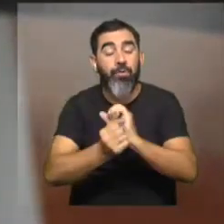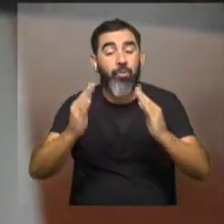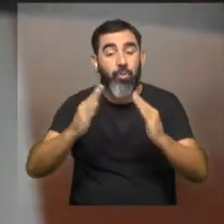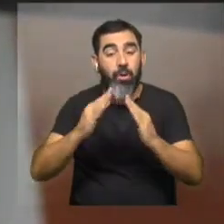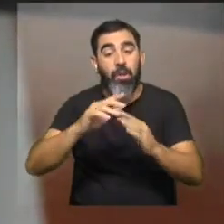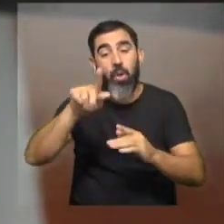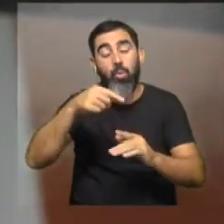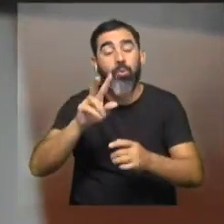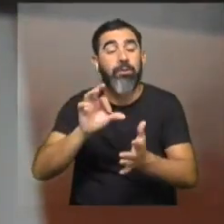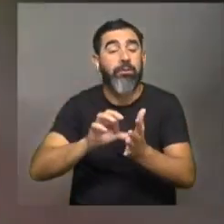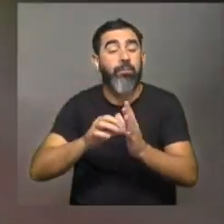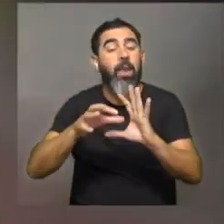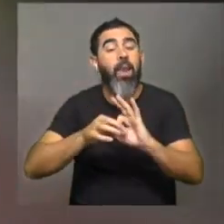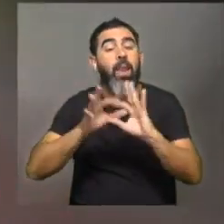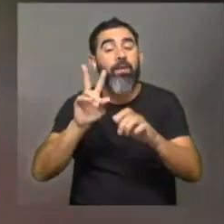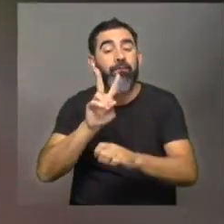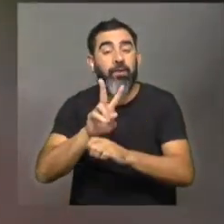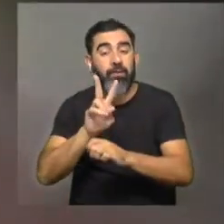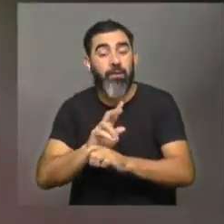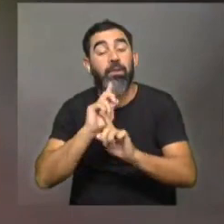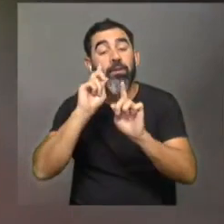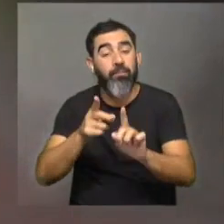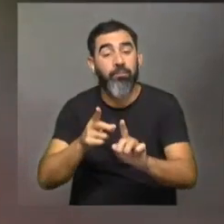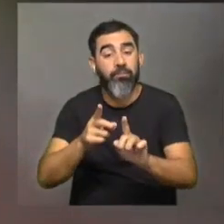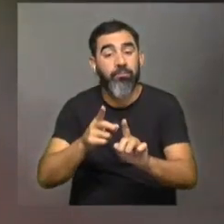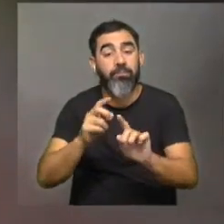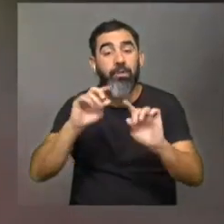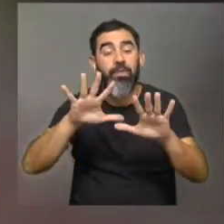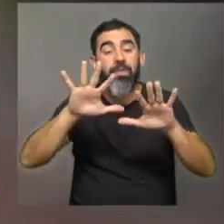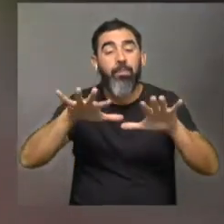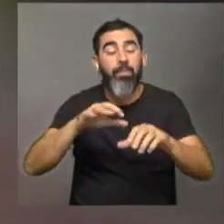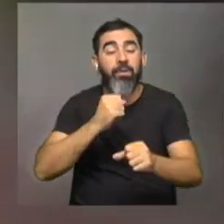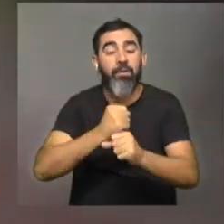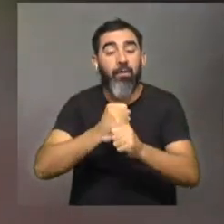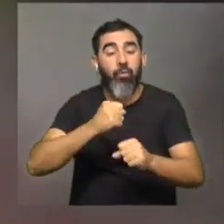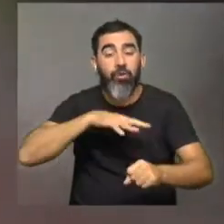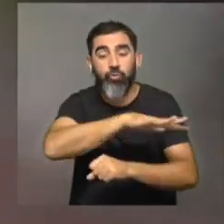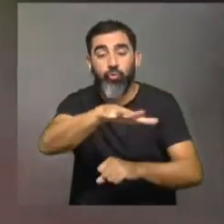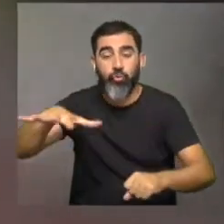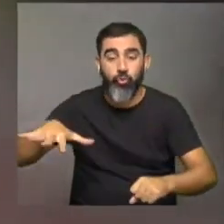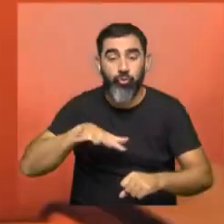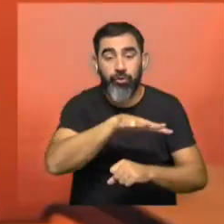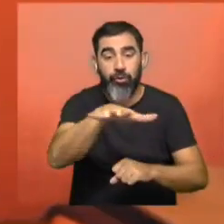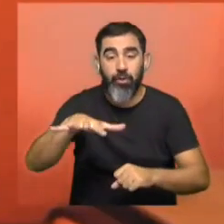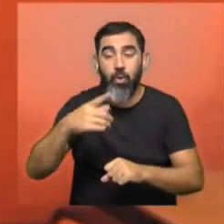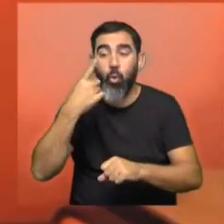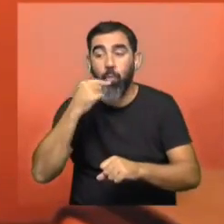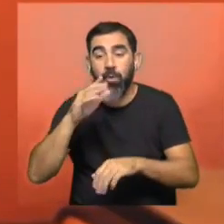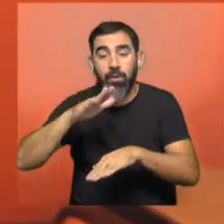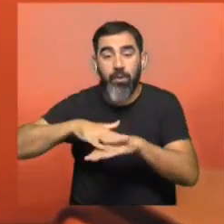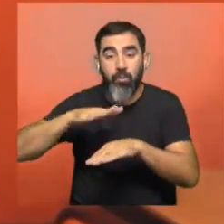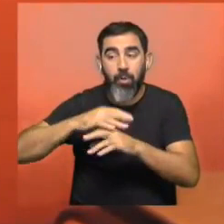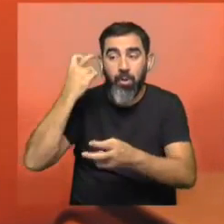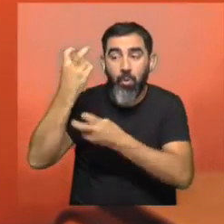y el resto bajo el sistema de libertad vigilada. También deberá realizar 10 meses de tareas comunitarias. Según la investigación, este hombre era quien